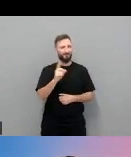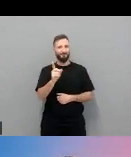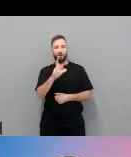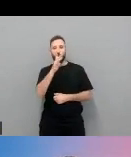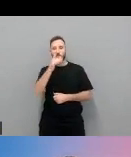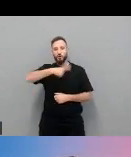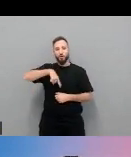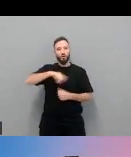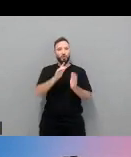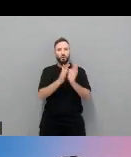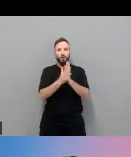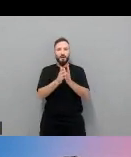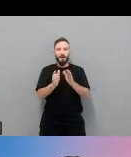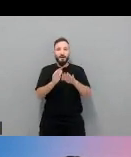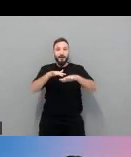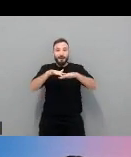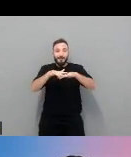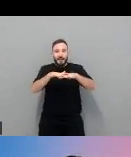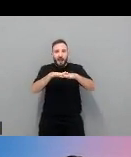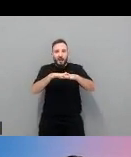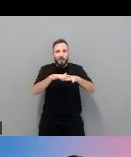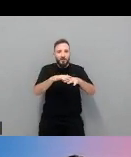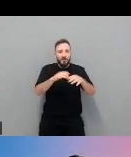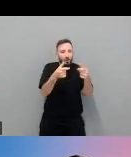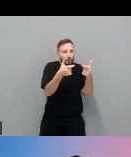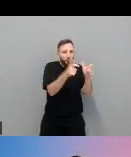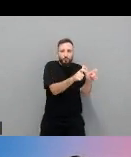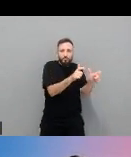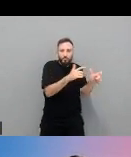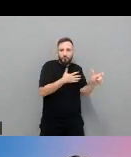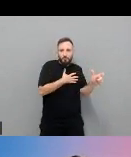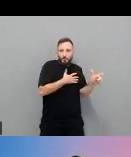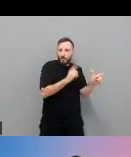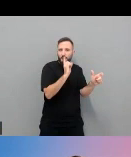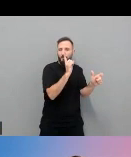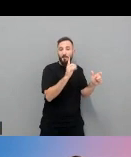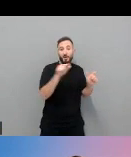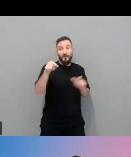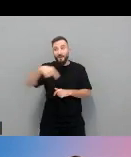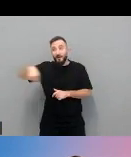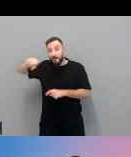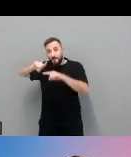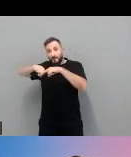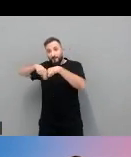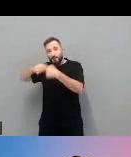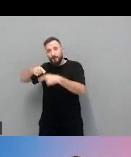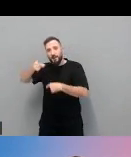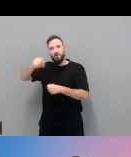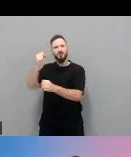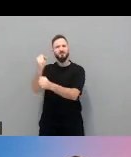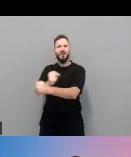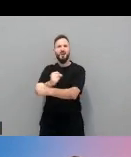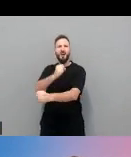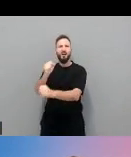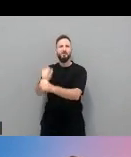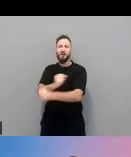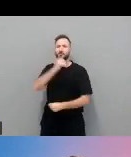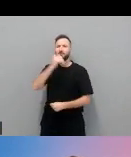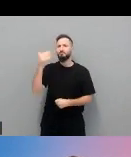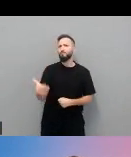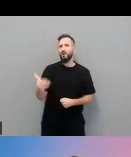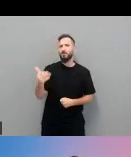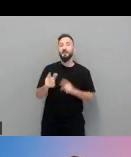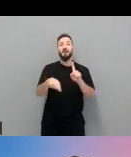parte de esa red. Están las familias que entre sí hacen un trabajo importantísimo y las personas